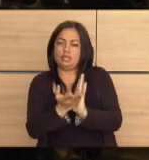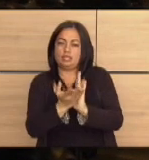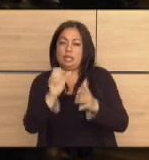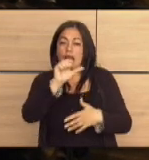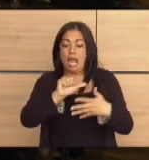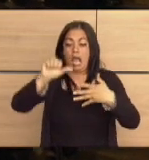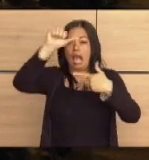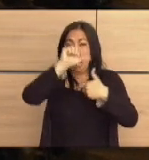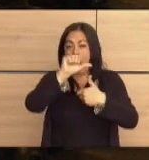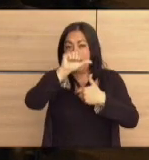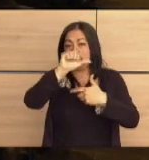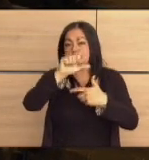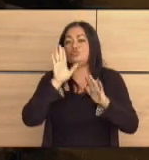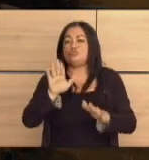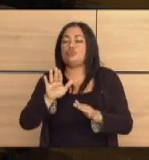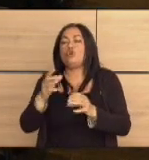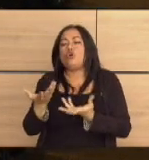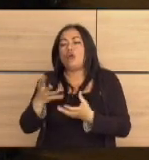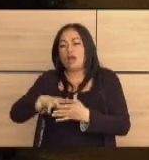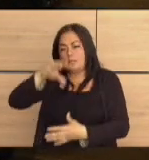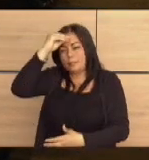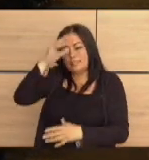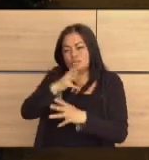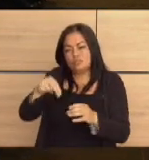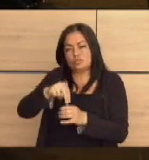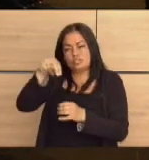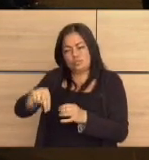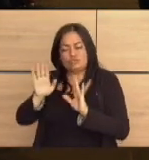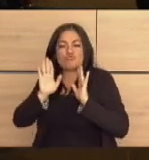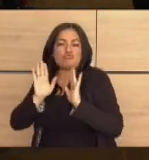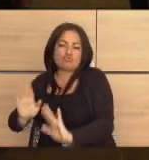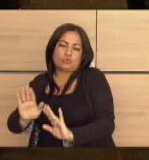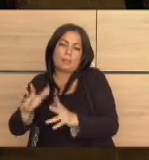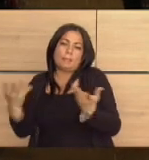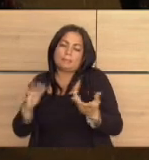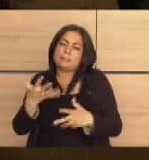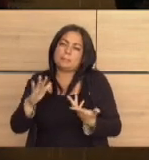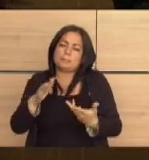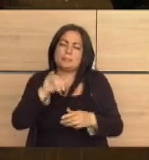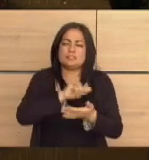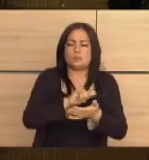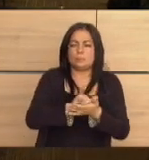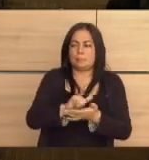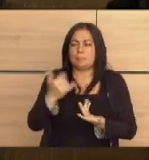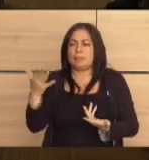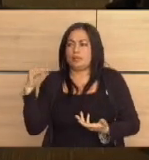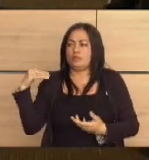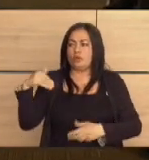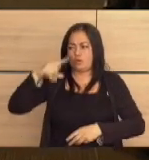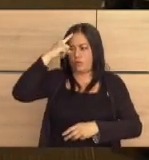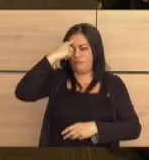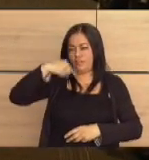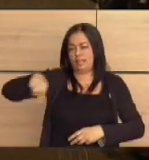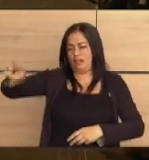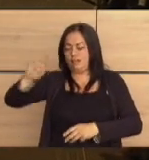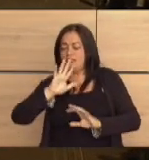conocimiento en materia cívica. La proporción de países como Finlandia, como Dinamarca, era 60%, al igual que si lo comparo con otros